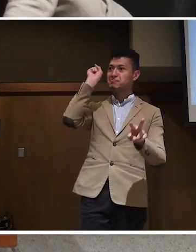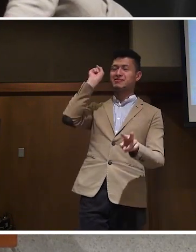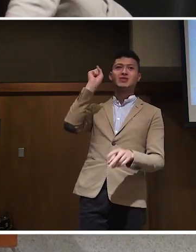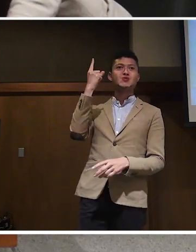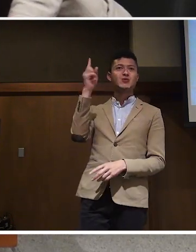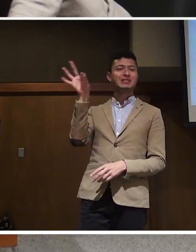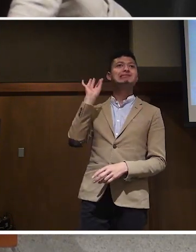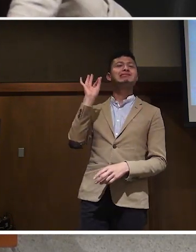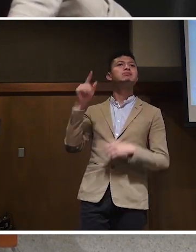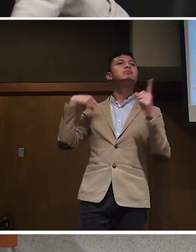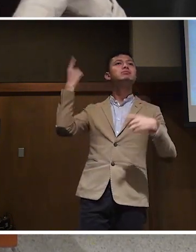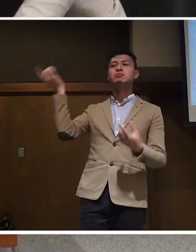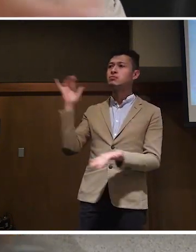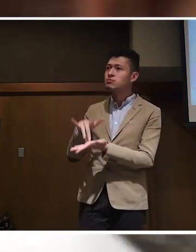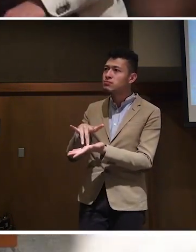nueva.